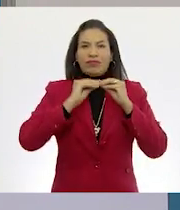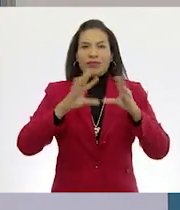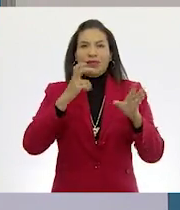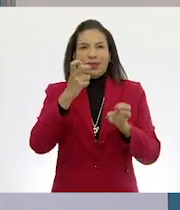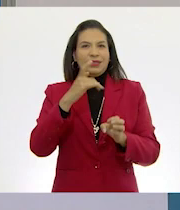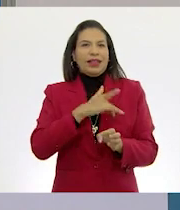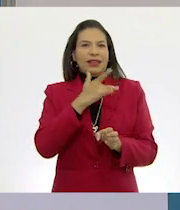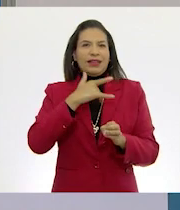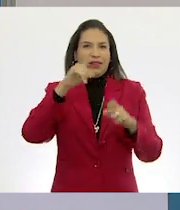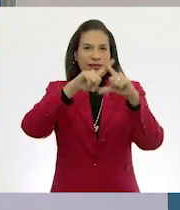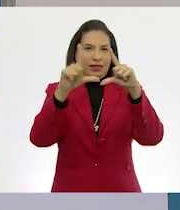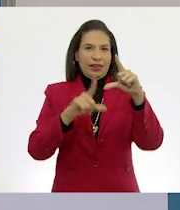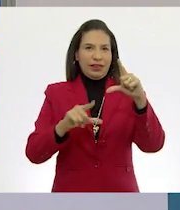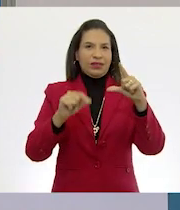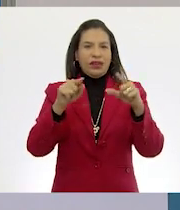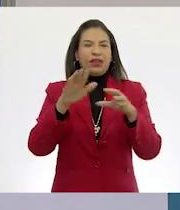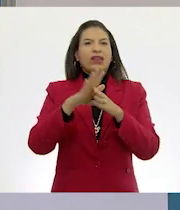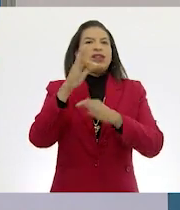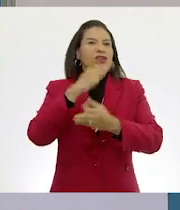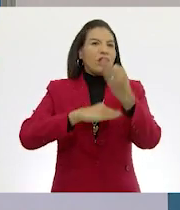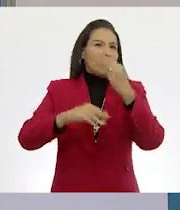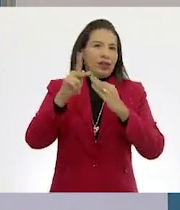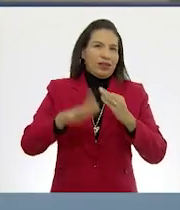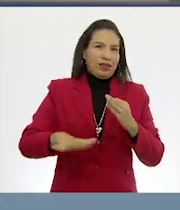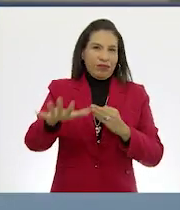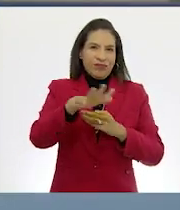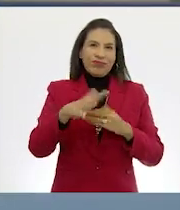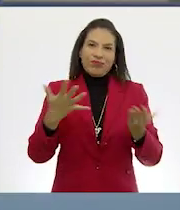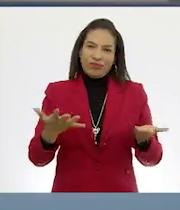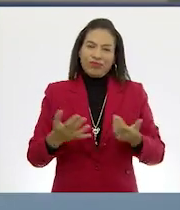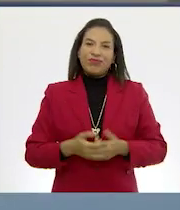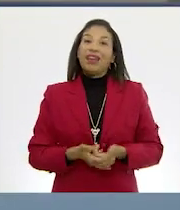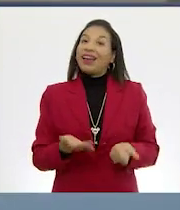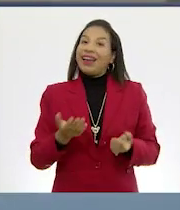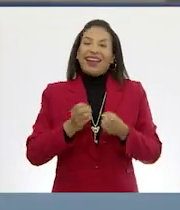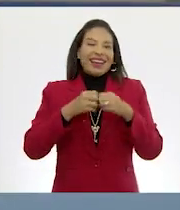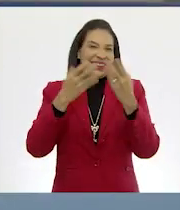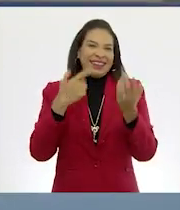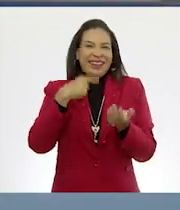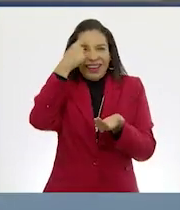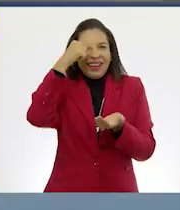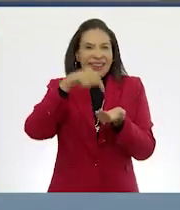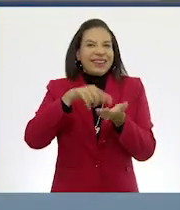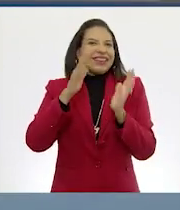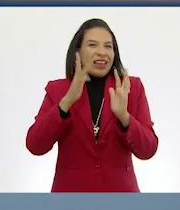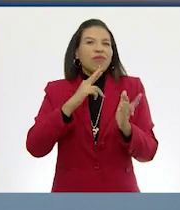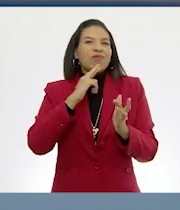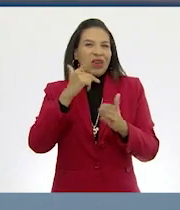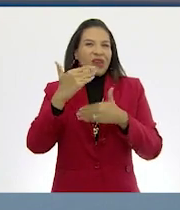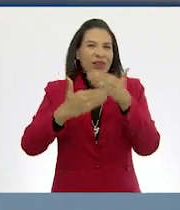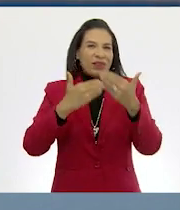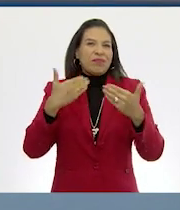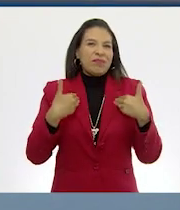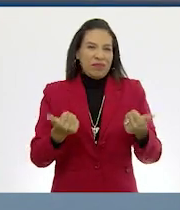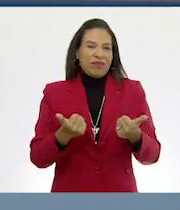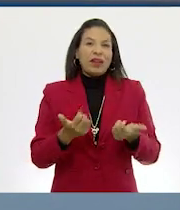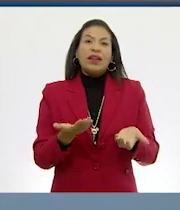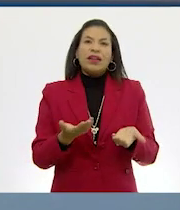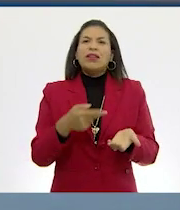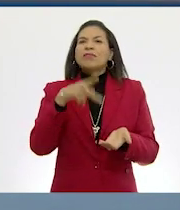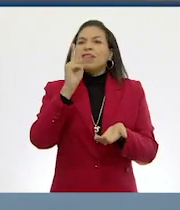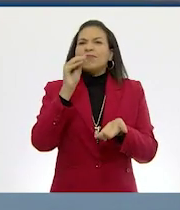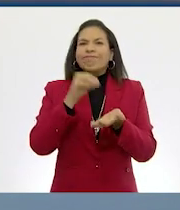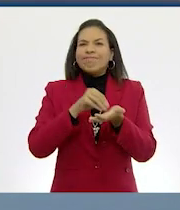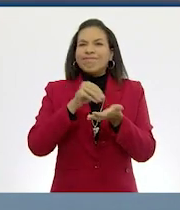este sentimiento nacionalista en toda la población. Ah, creo que ya estoy entendiendo un poco más, pero aún